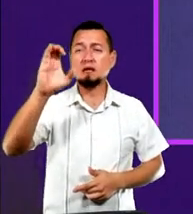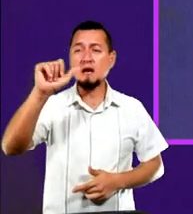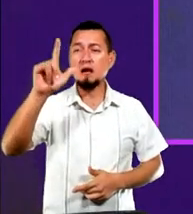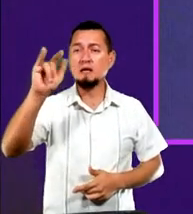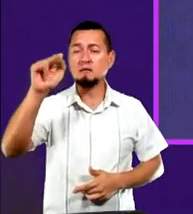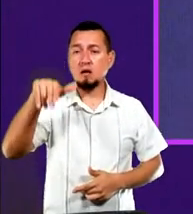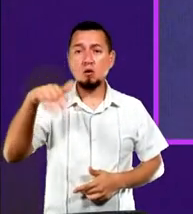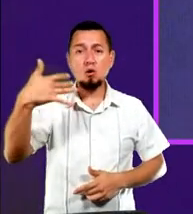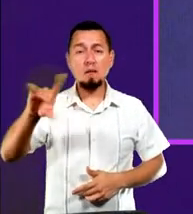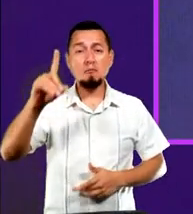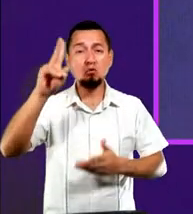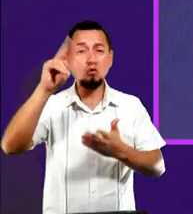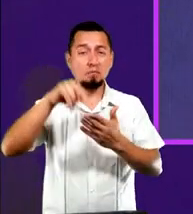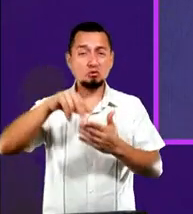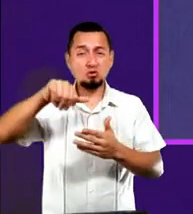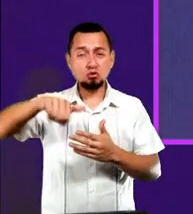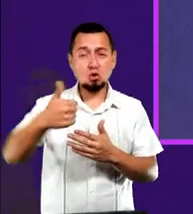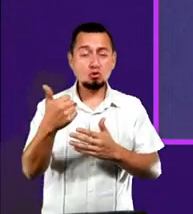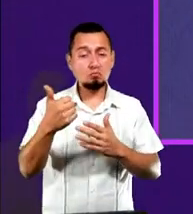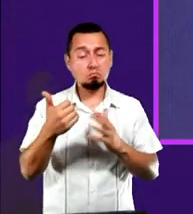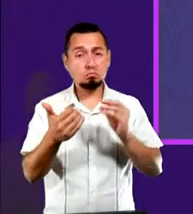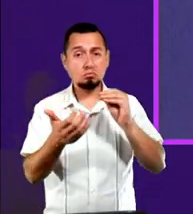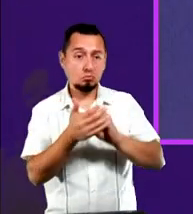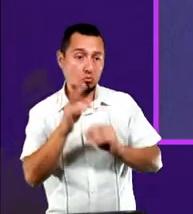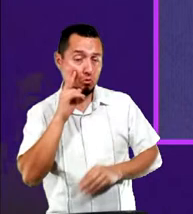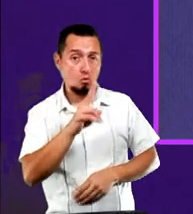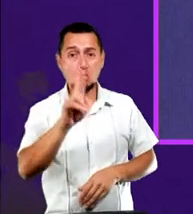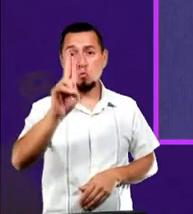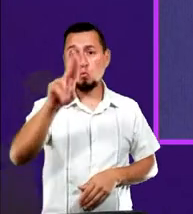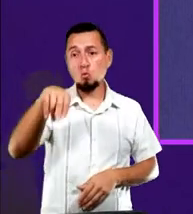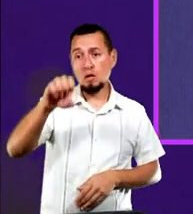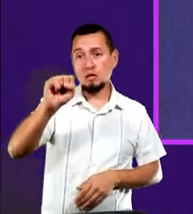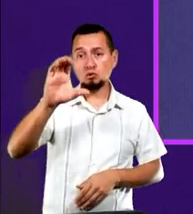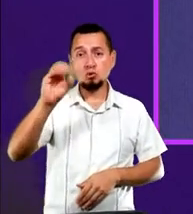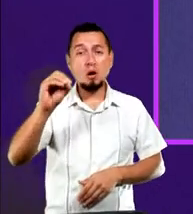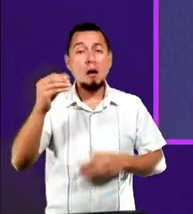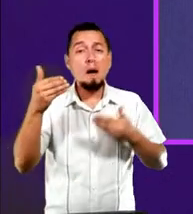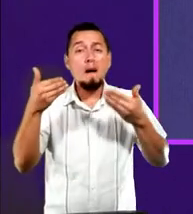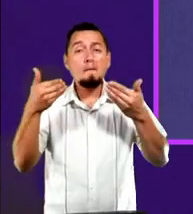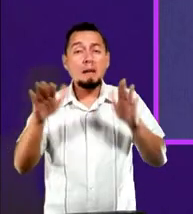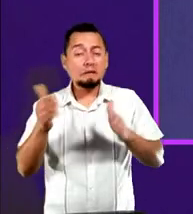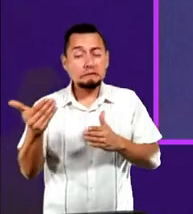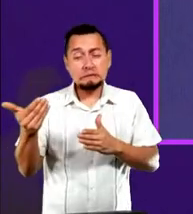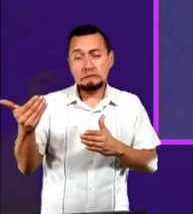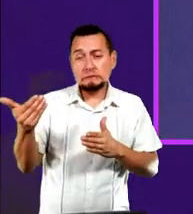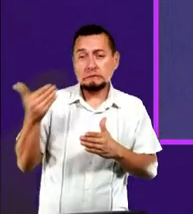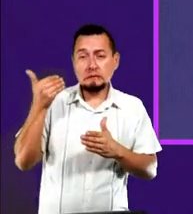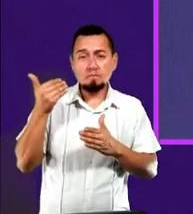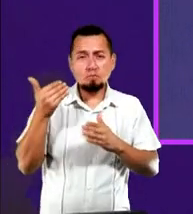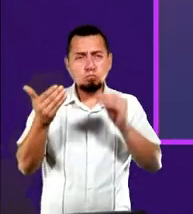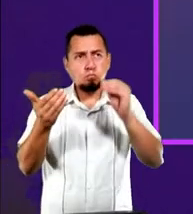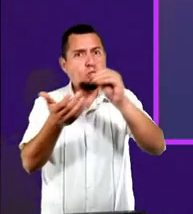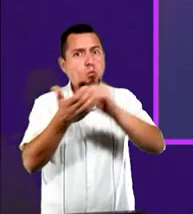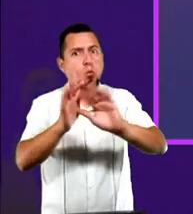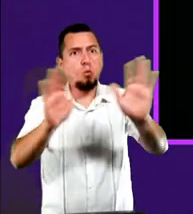UNESCO declaró al mariachi Patrimonio Cultural Inmaterial de la Humanidad.